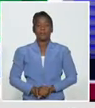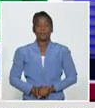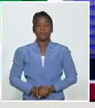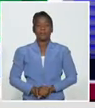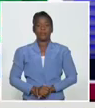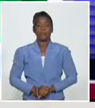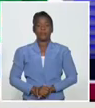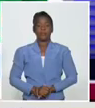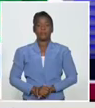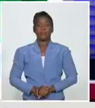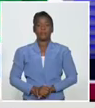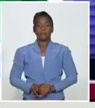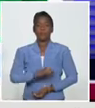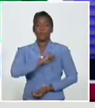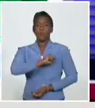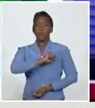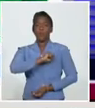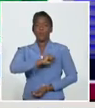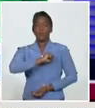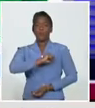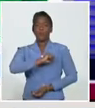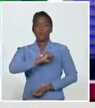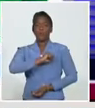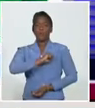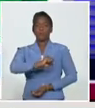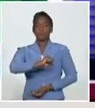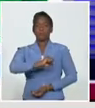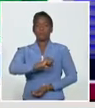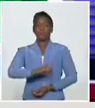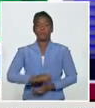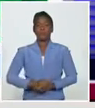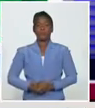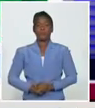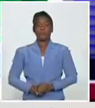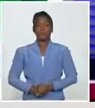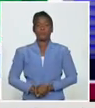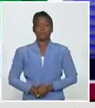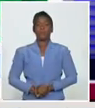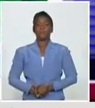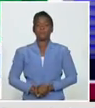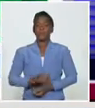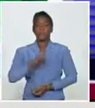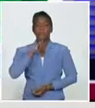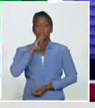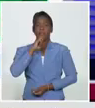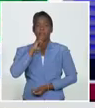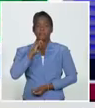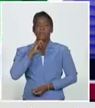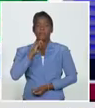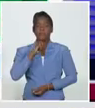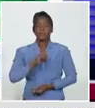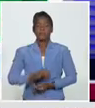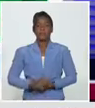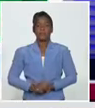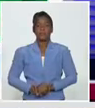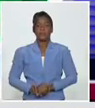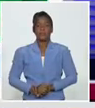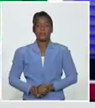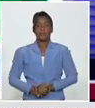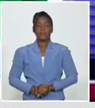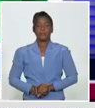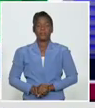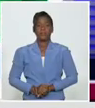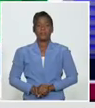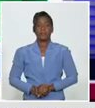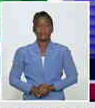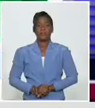hace una parada cardíaca en asistolia, de la cual no fue posible su reanimación. Reiteramos